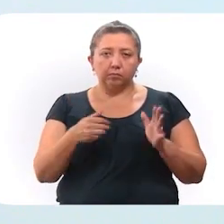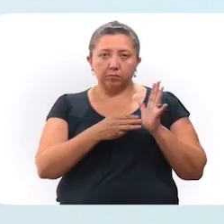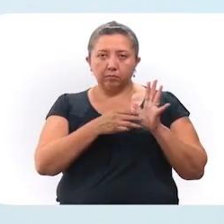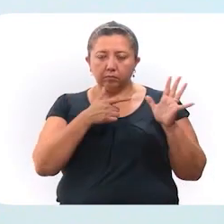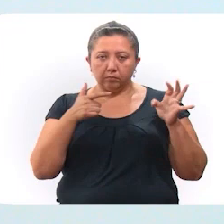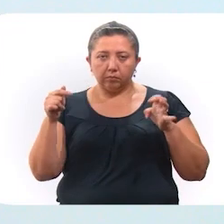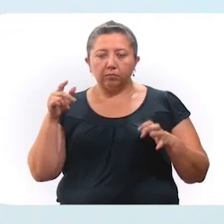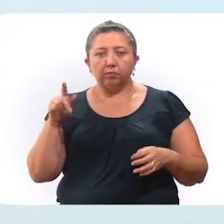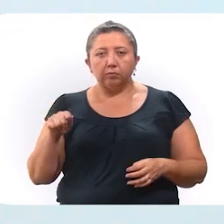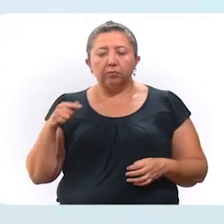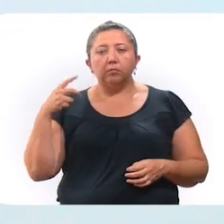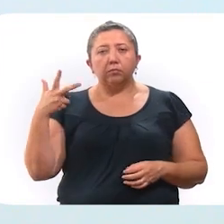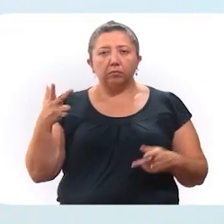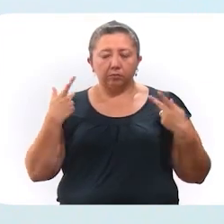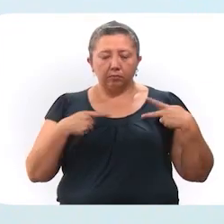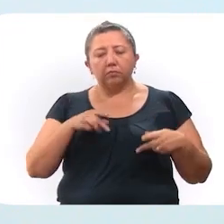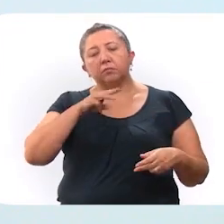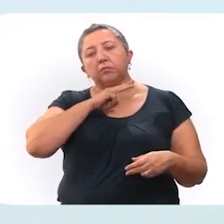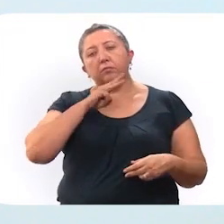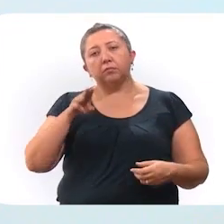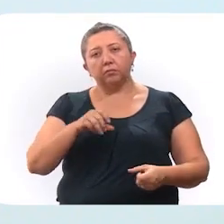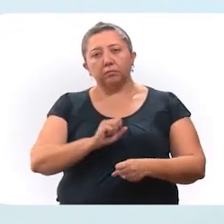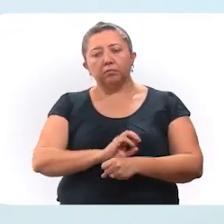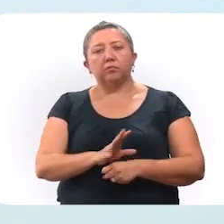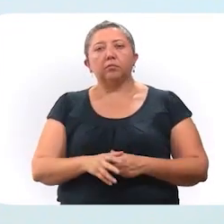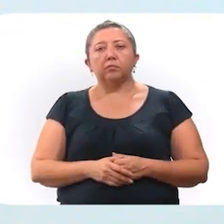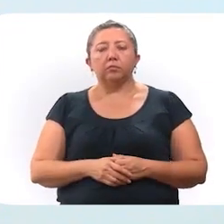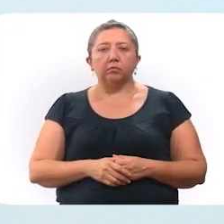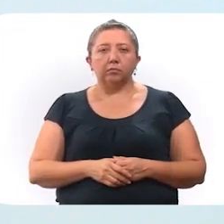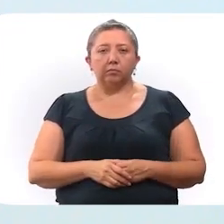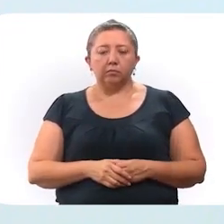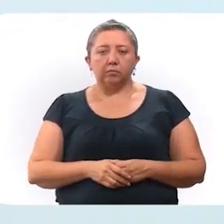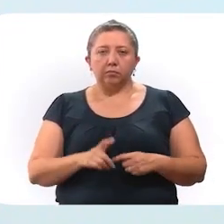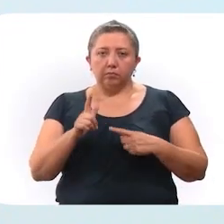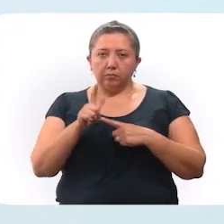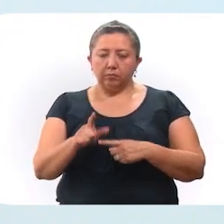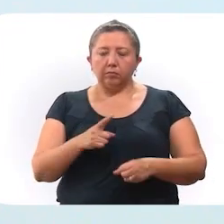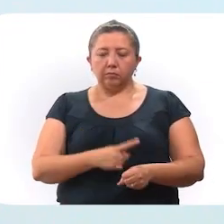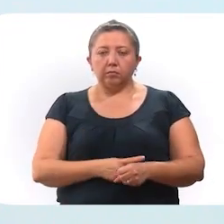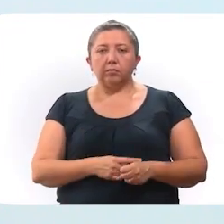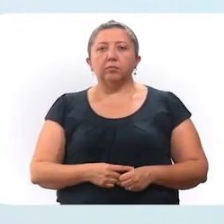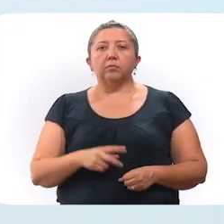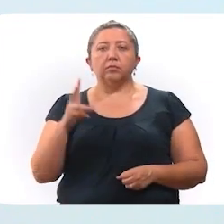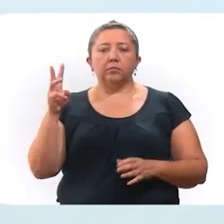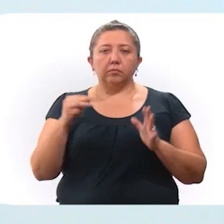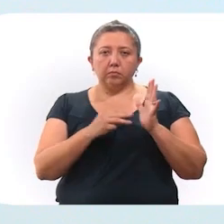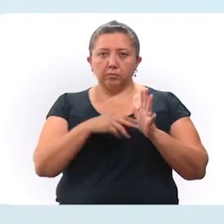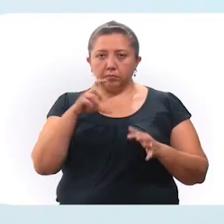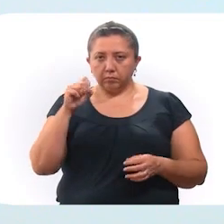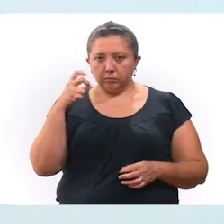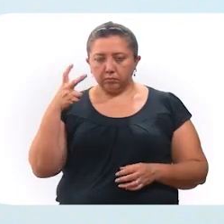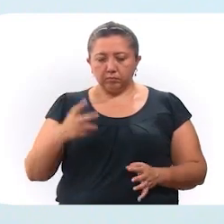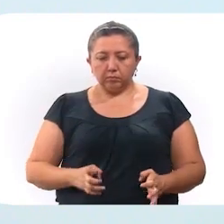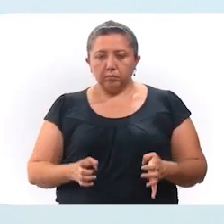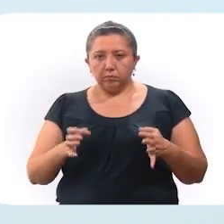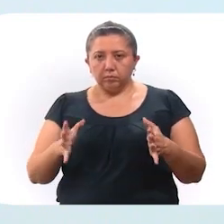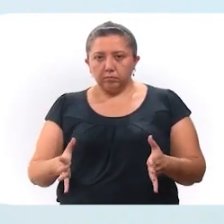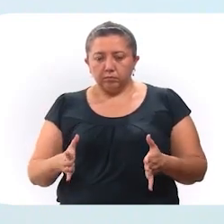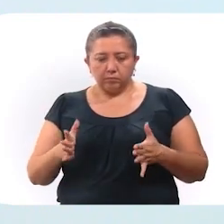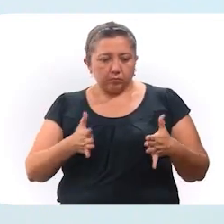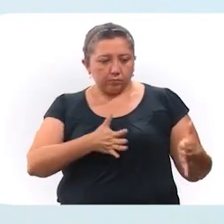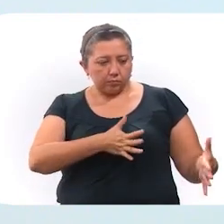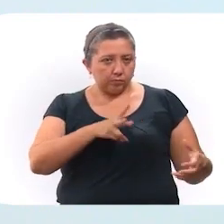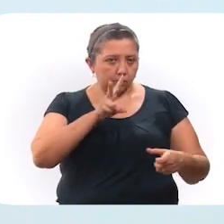,778 las personas fallecidas a causa del coronavirus. De los casos activos, 2,028 están estables,